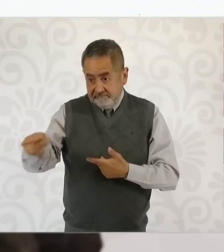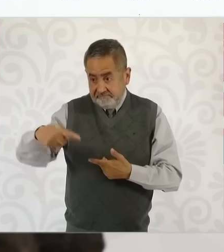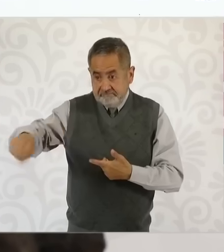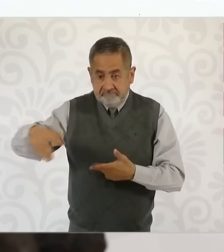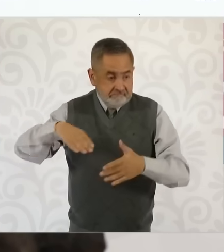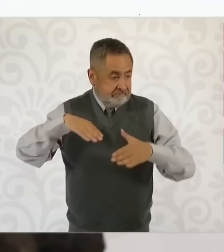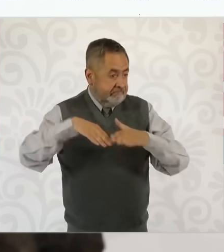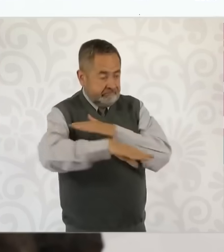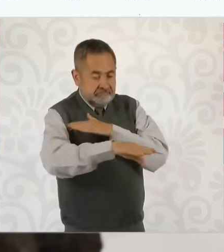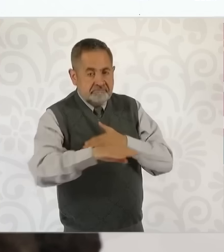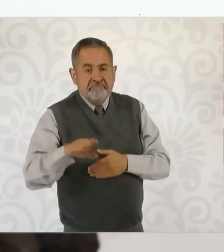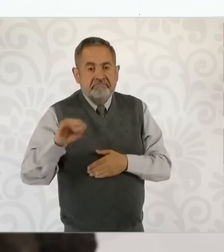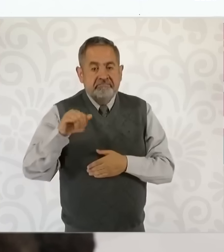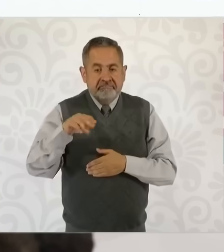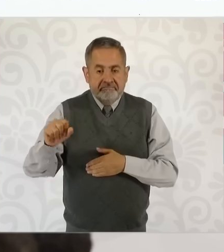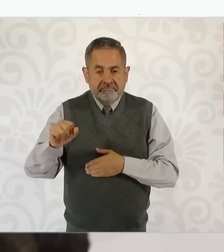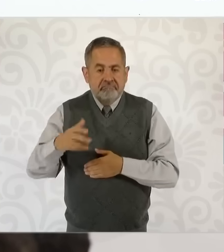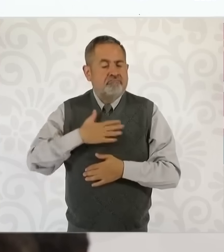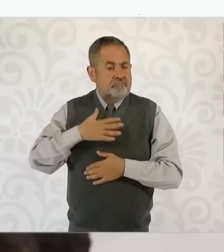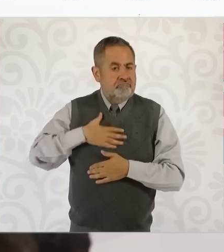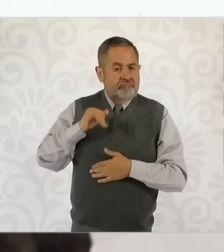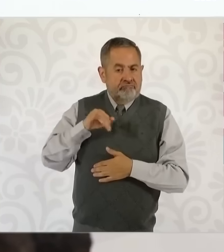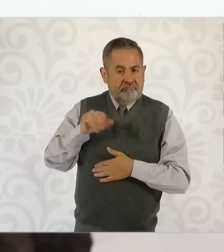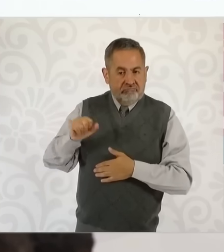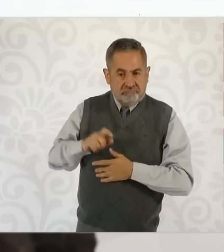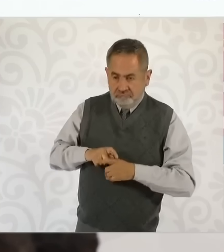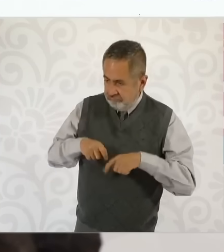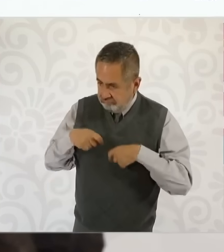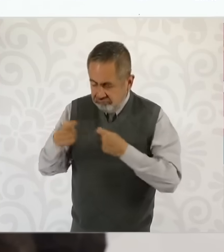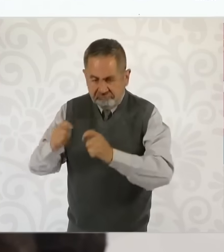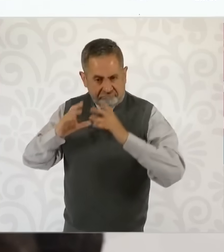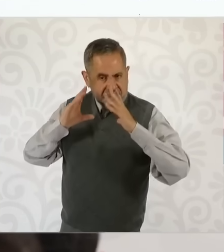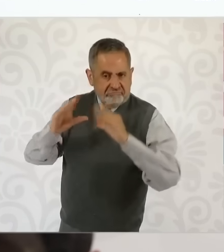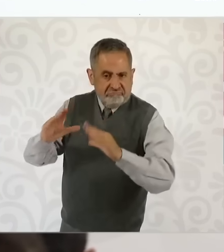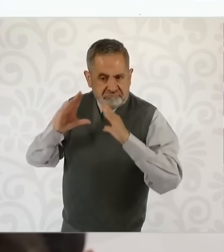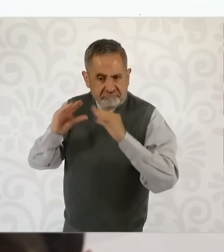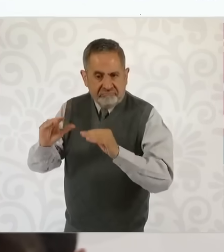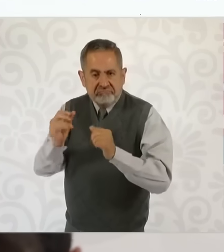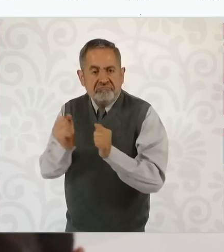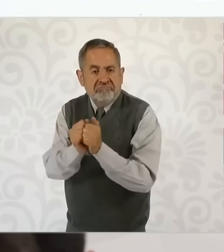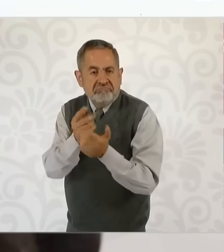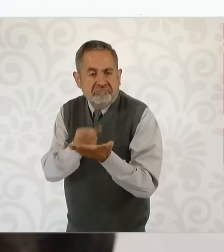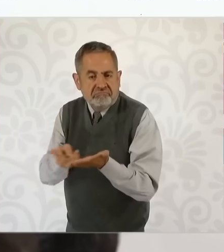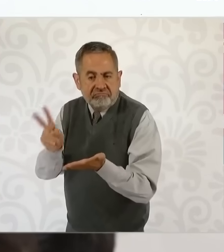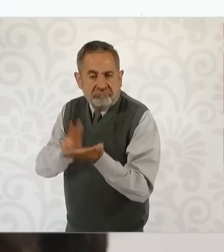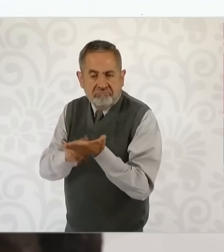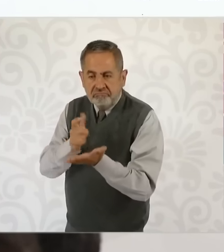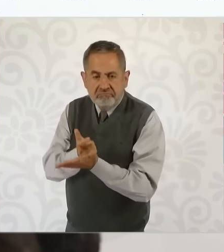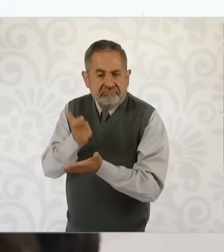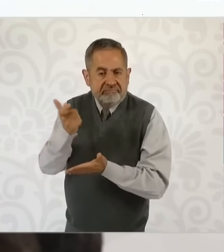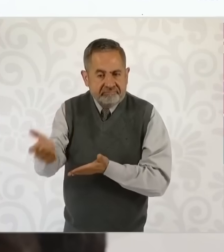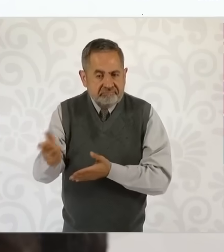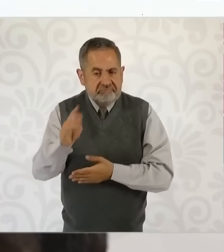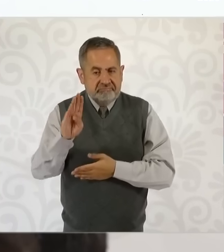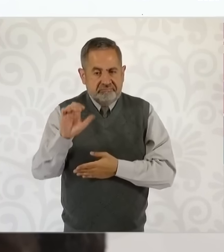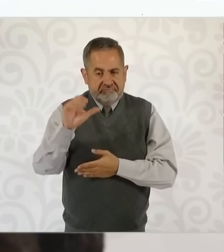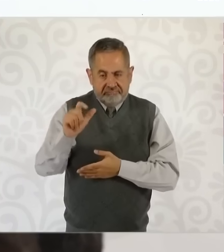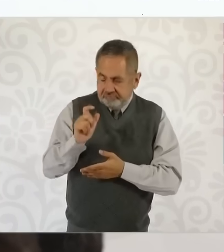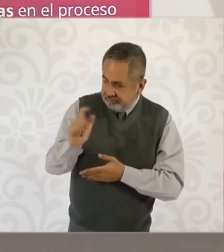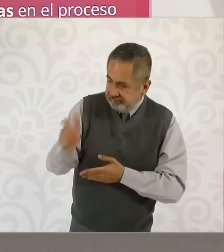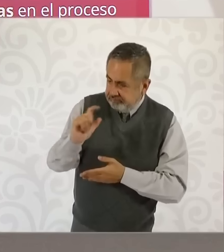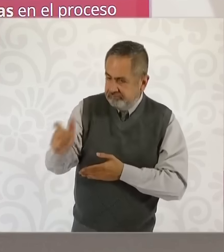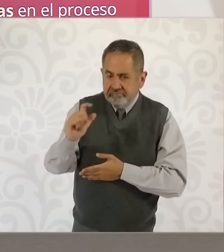residencia, el IMSS, se hace cargo de toda su formación y además se le paga una beca mientras está